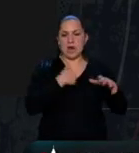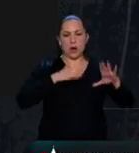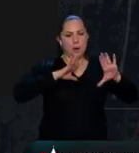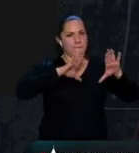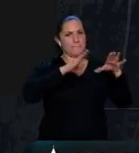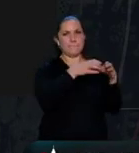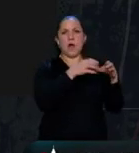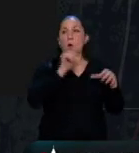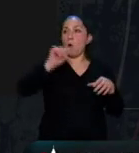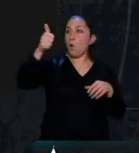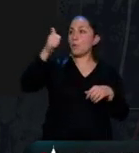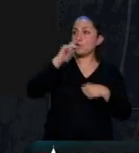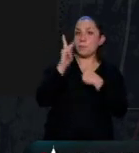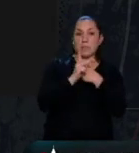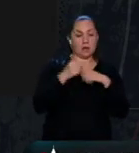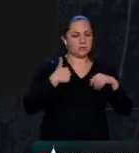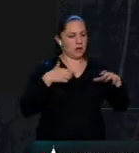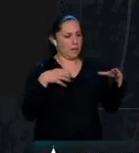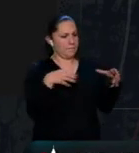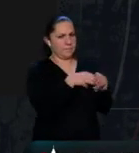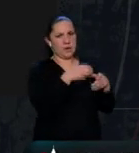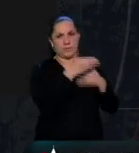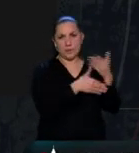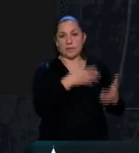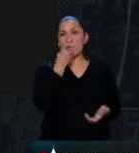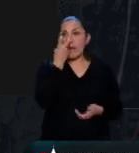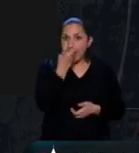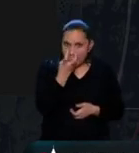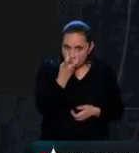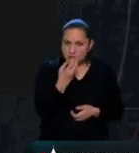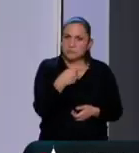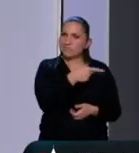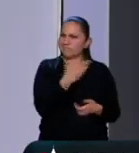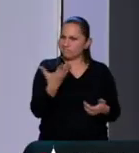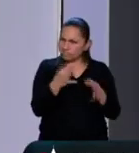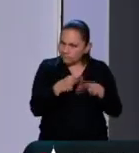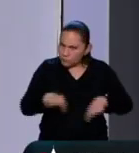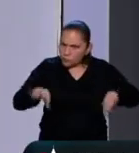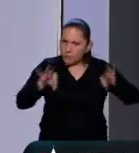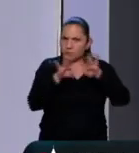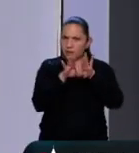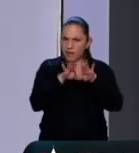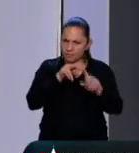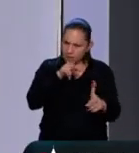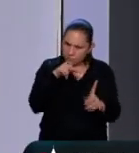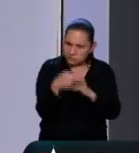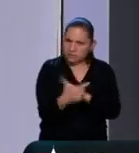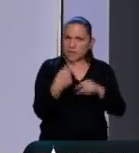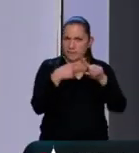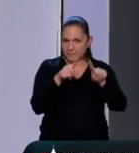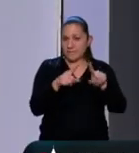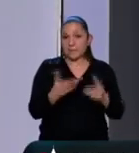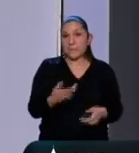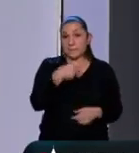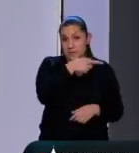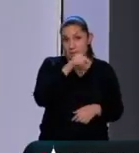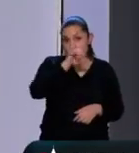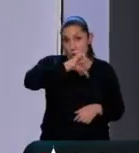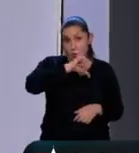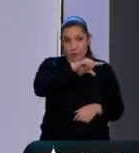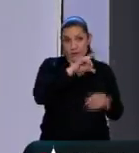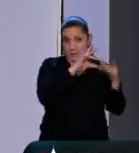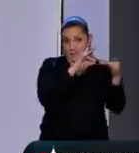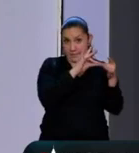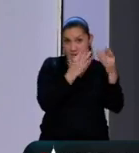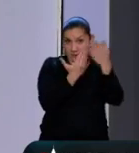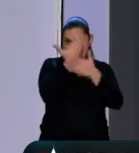ha puesto un espejo enfrente que no le perdonan. Y pues, aprovechando que hoy fue retomado ahí en la conferencia matutina, invitamos